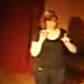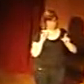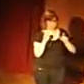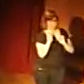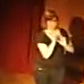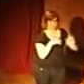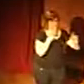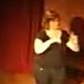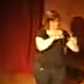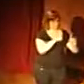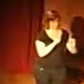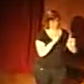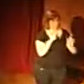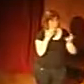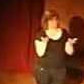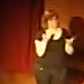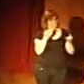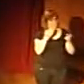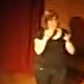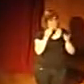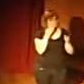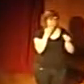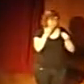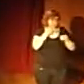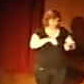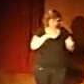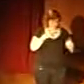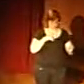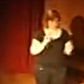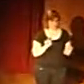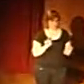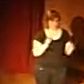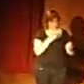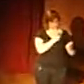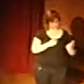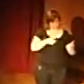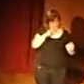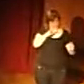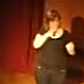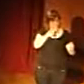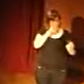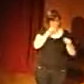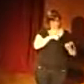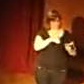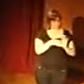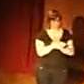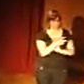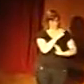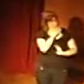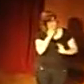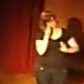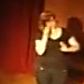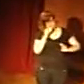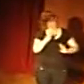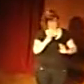Sevilla es un paisaje histórico de Sevilla y ese adjetivo histórico le da una valoración añadida